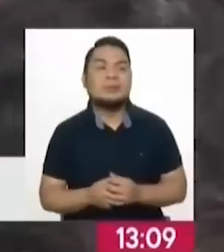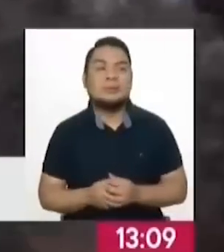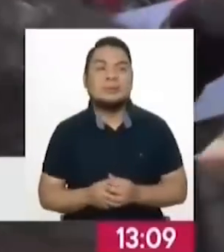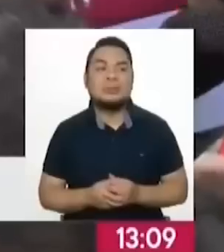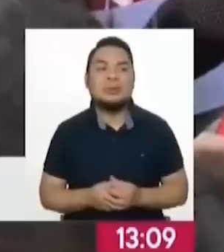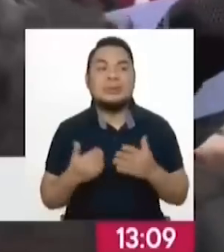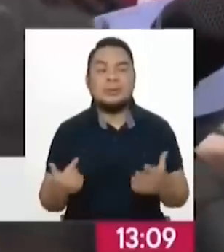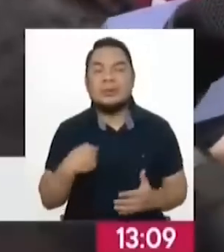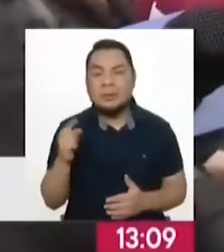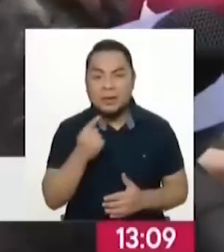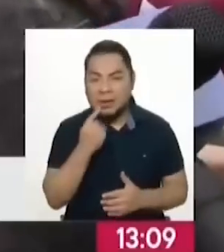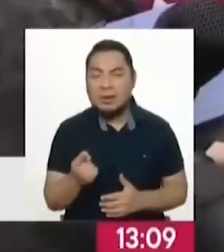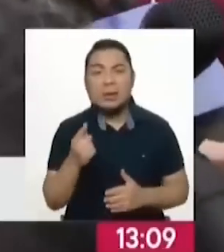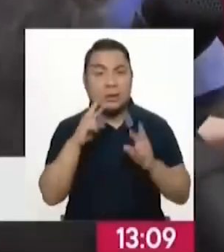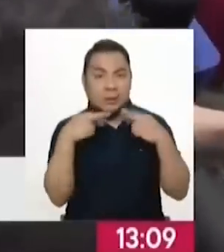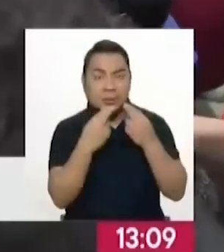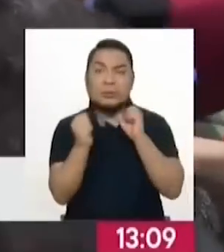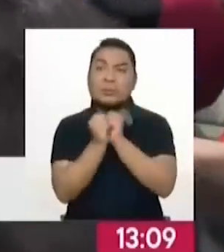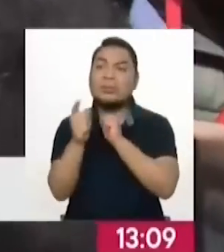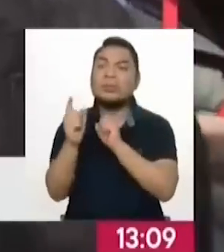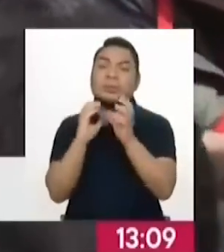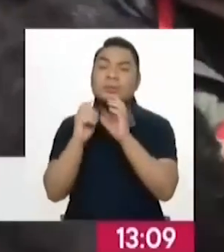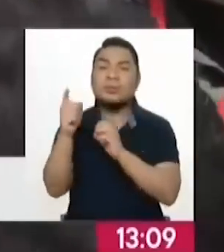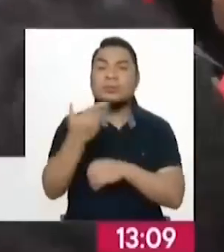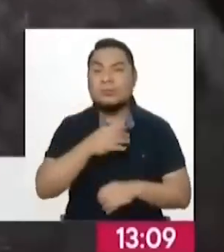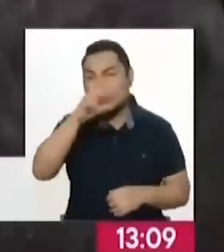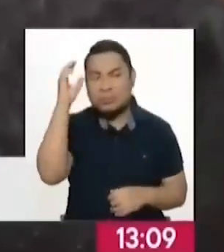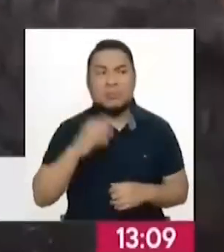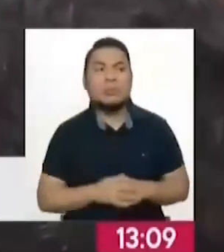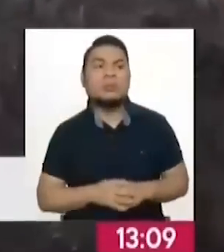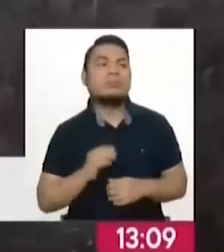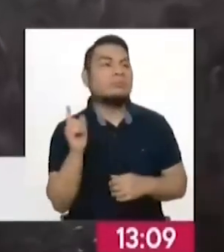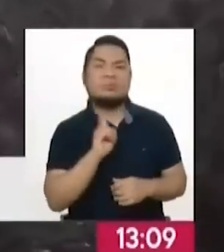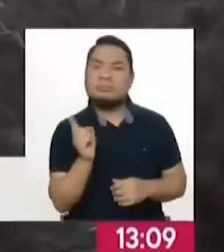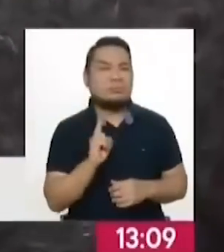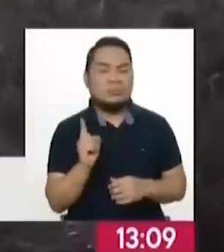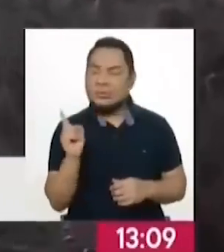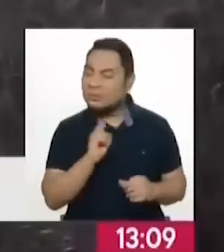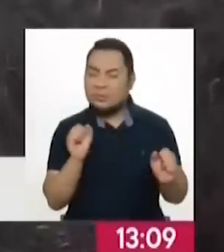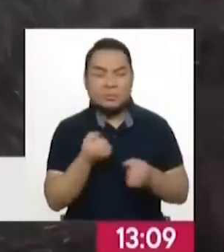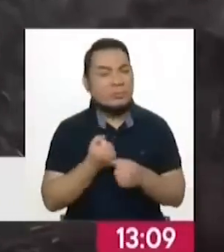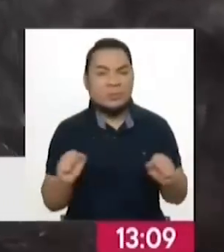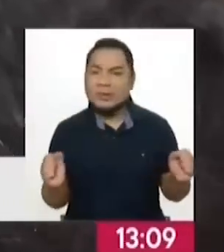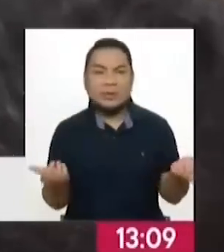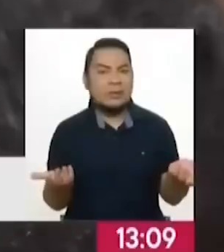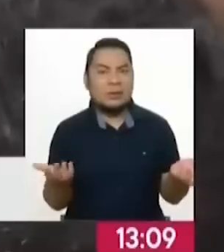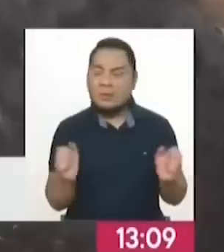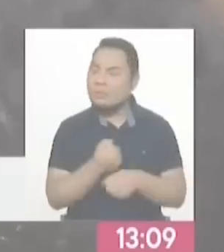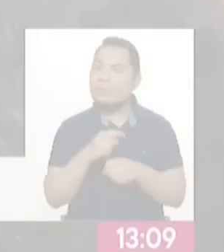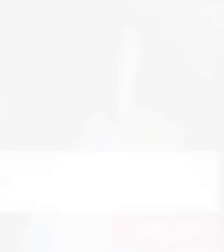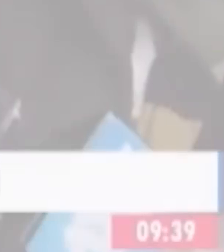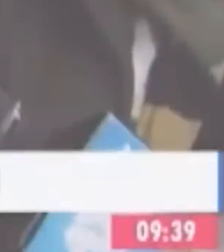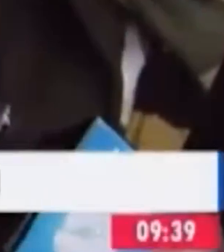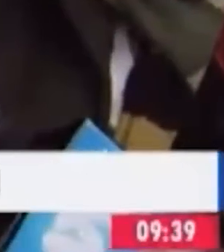¿En todo caso no buscaría algún tipo de reunión, diálogo con el presidente de la República? No, es que no se puede. Es estructuralmente imposible, ¿ya?